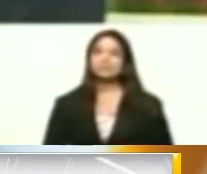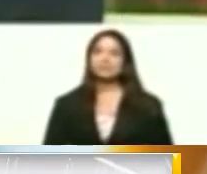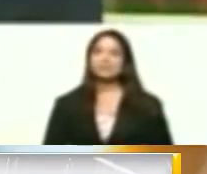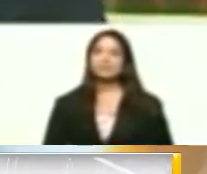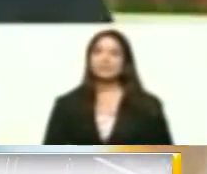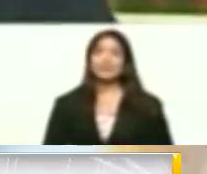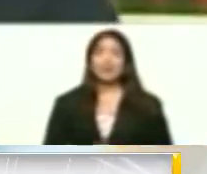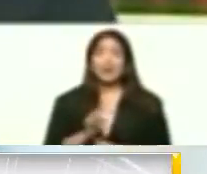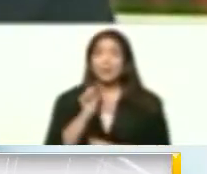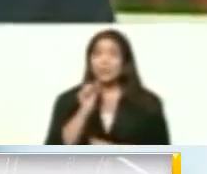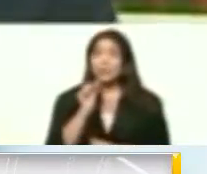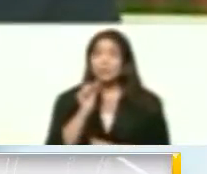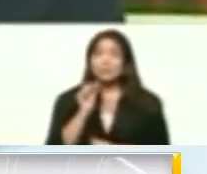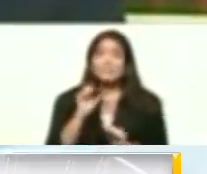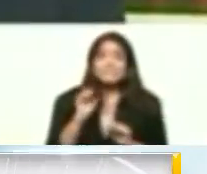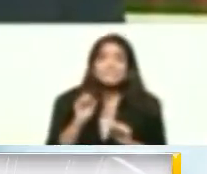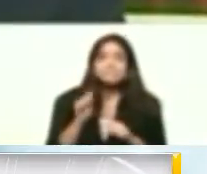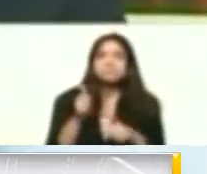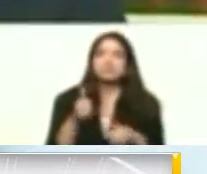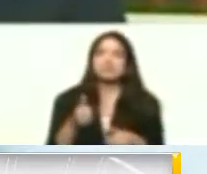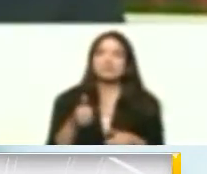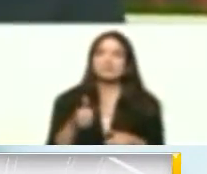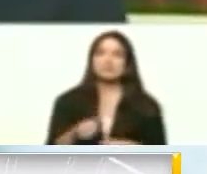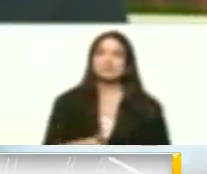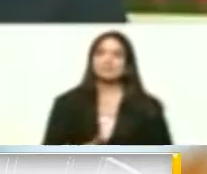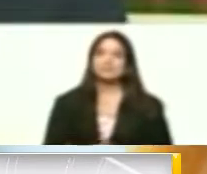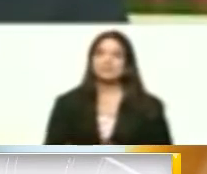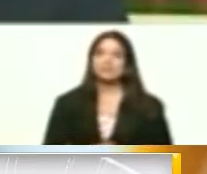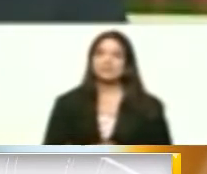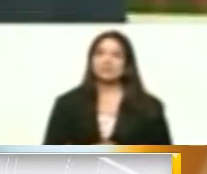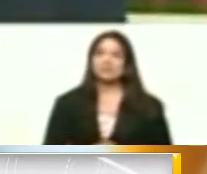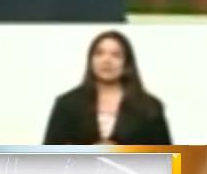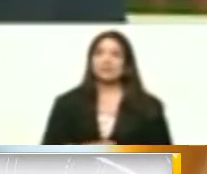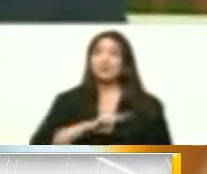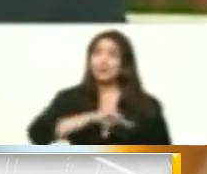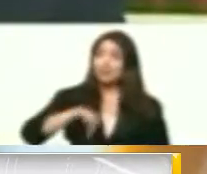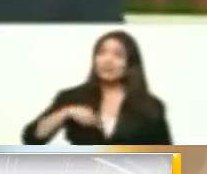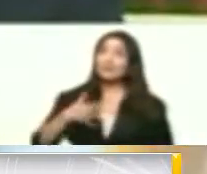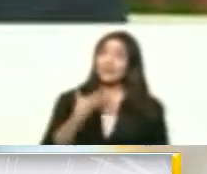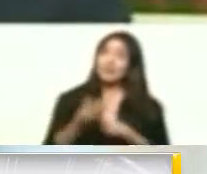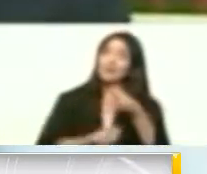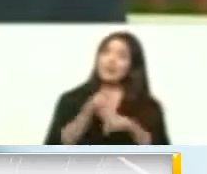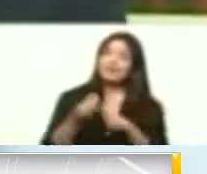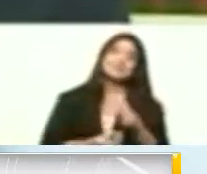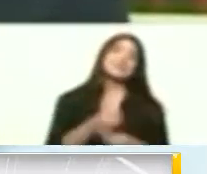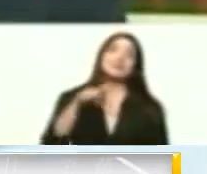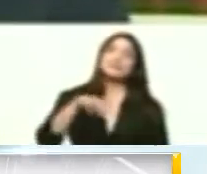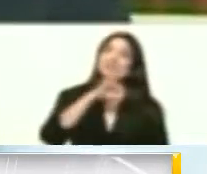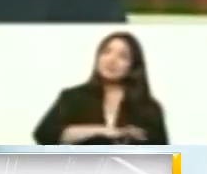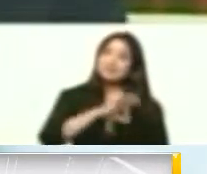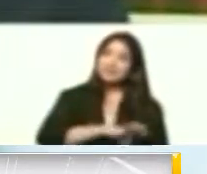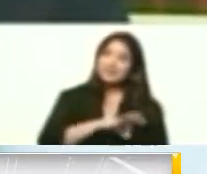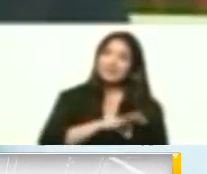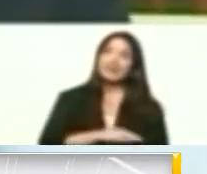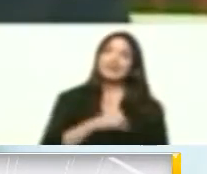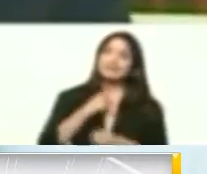iceberg. La puntica, pues, de lo que podemos hacer en una sociedad que produzca